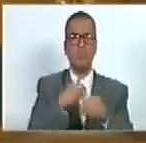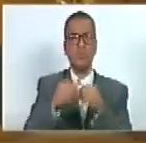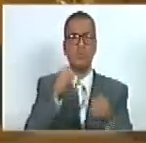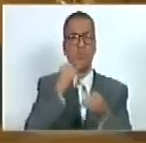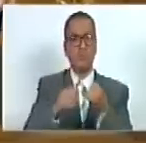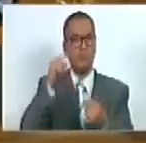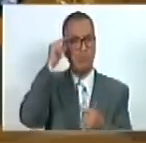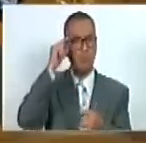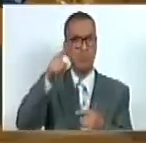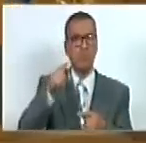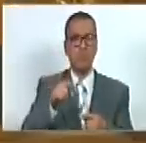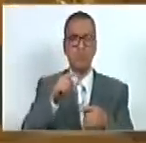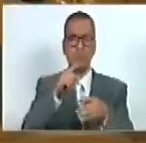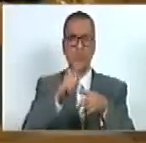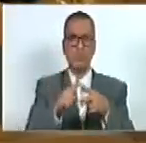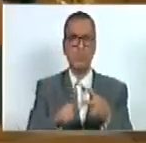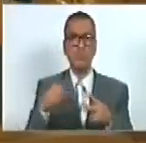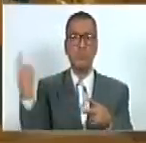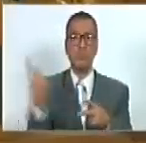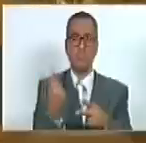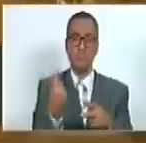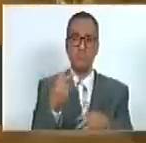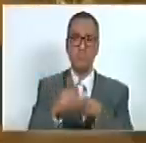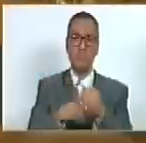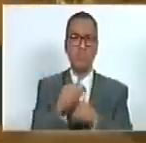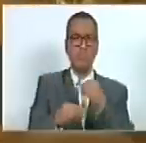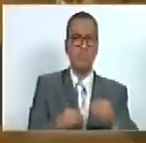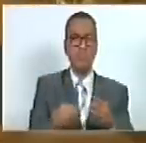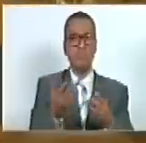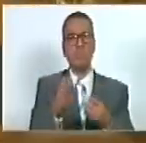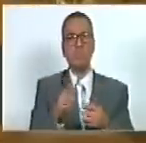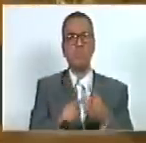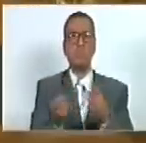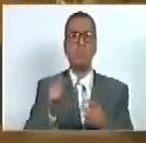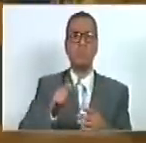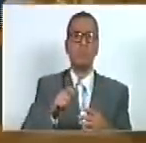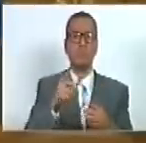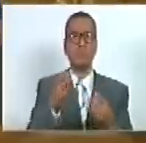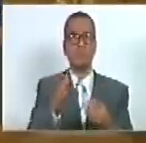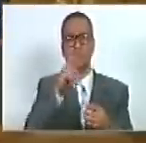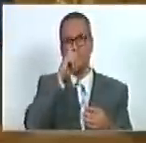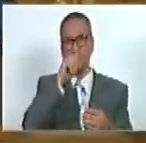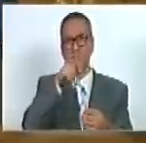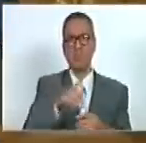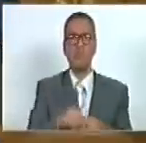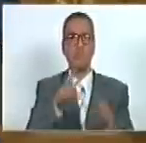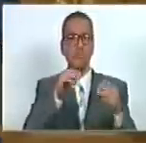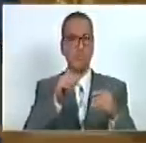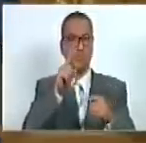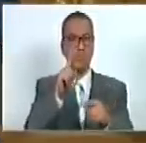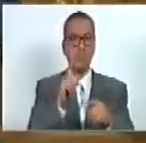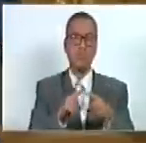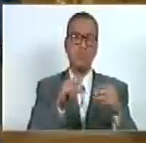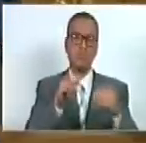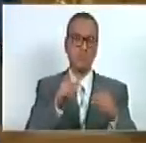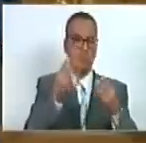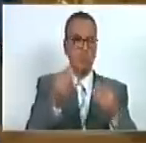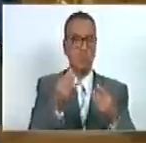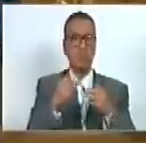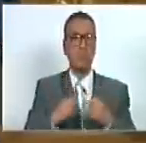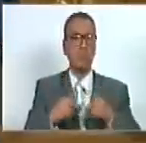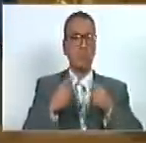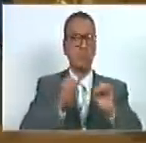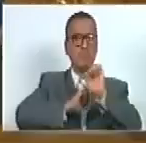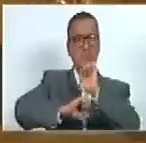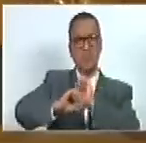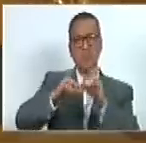días, que es un caso que viene dándose desde hace meses, desde hace años, que hemos hablado una y otra vez y lo hemos